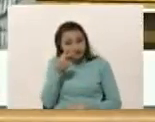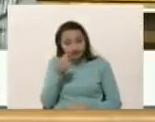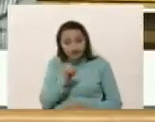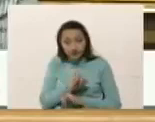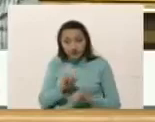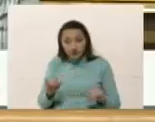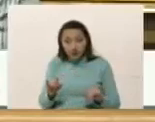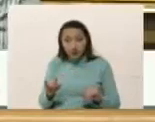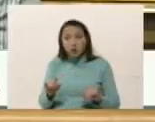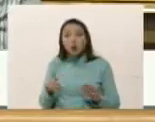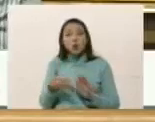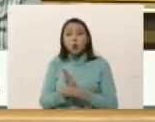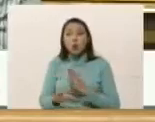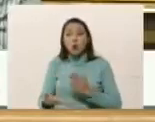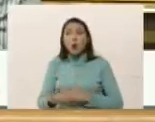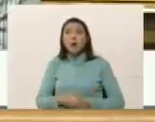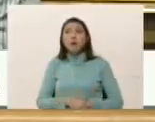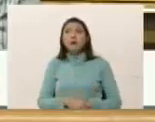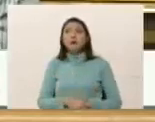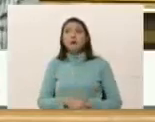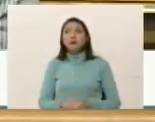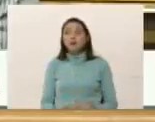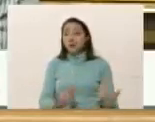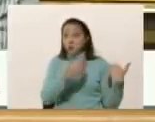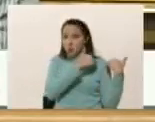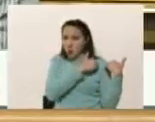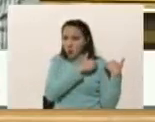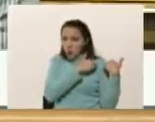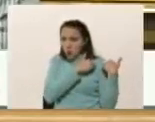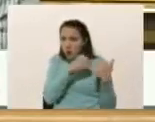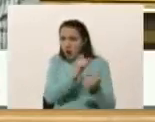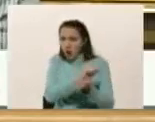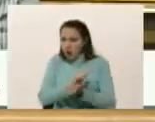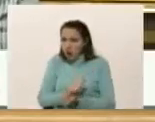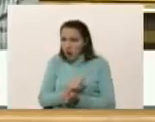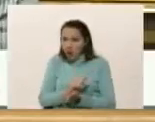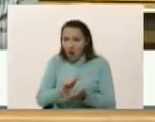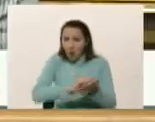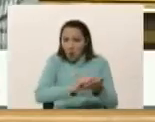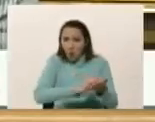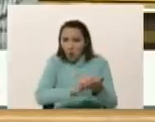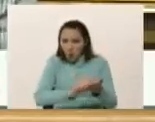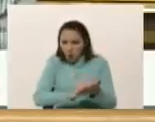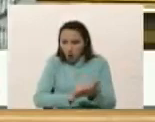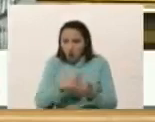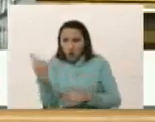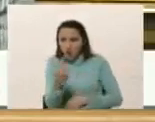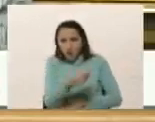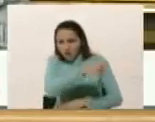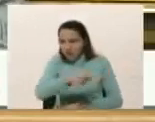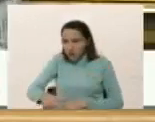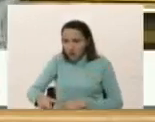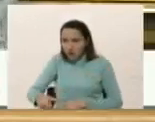de responsabilidades penales y dejarlo son las responsabilidades administrativas y civiles